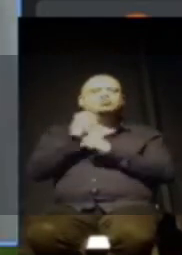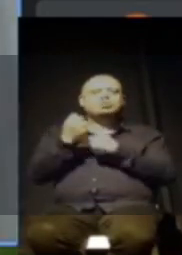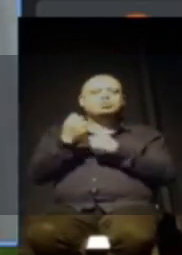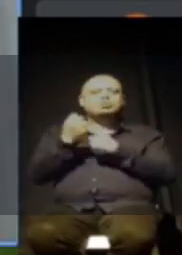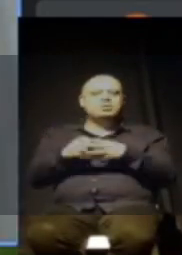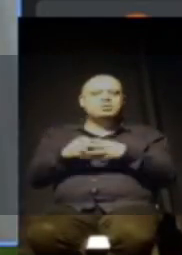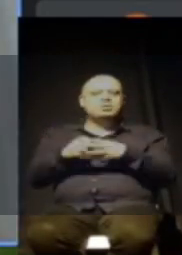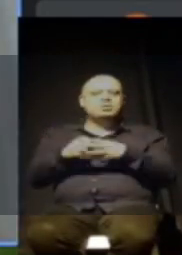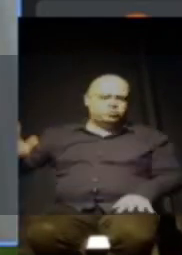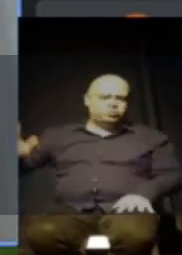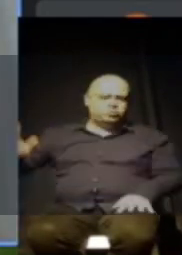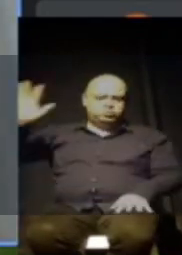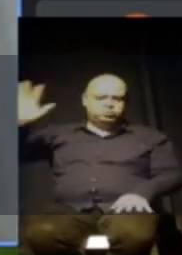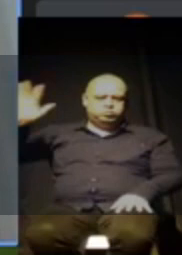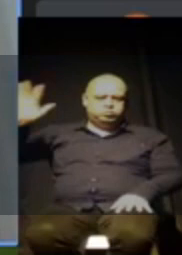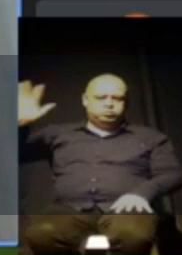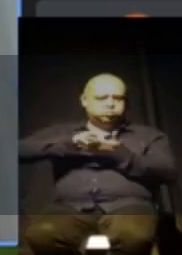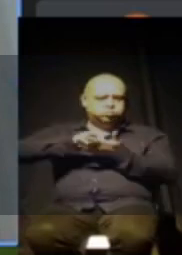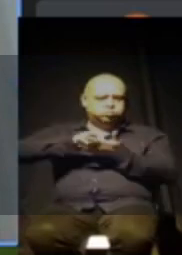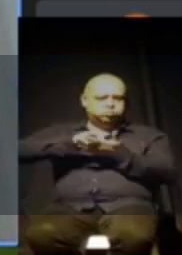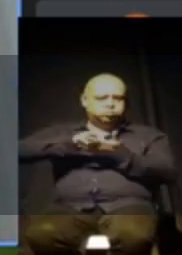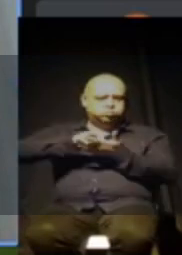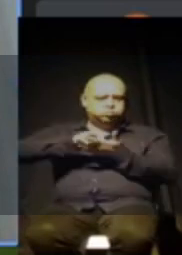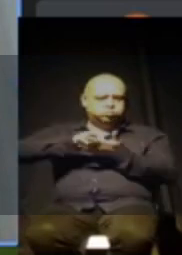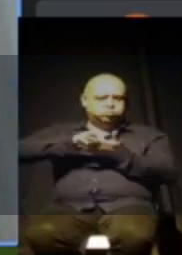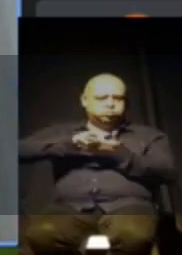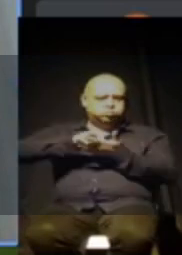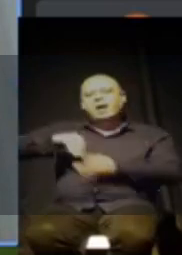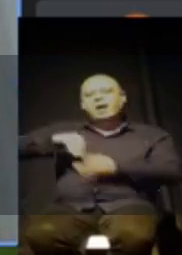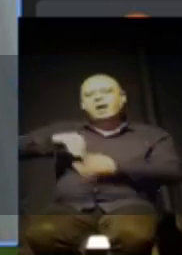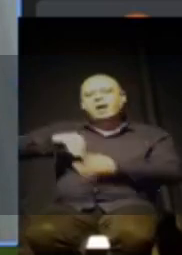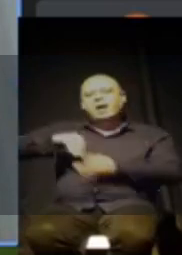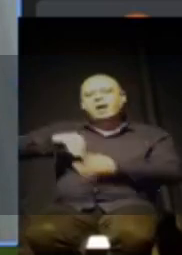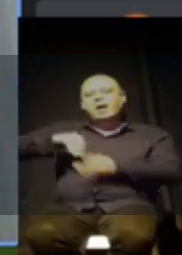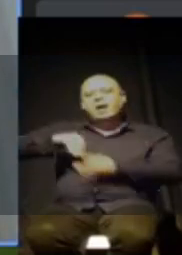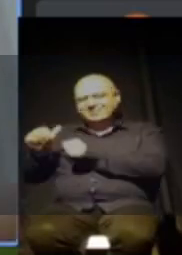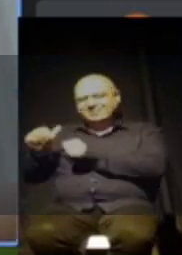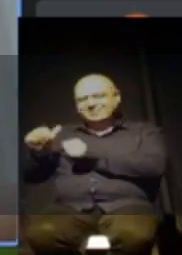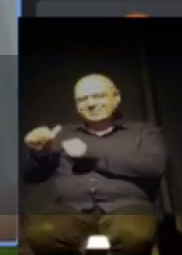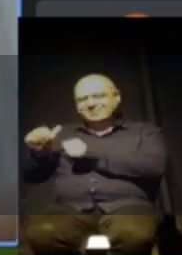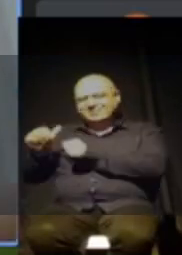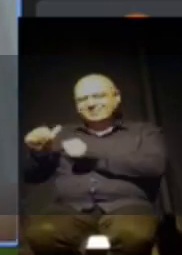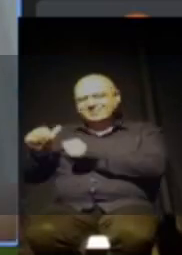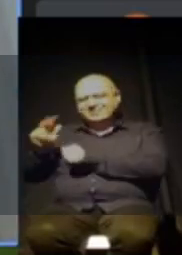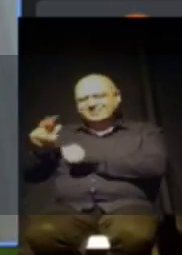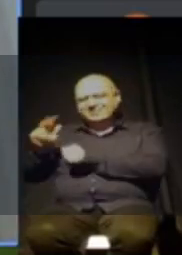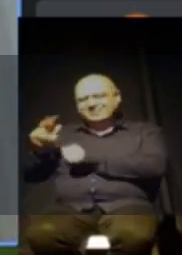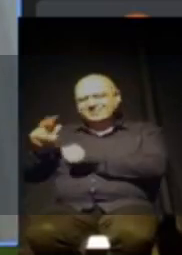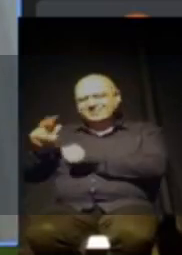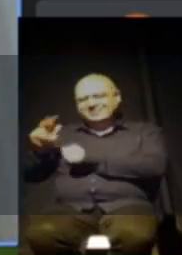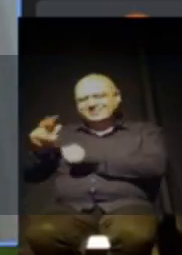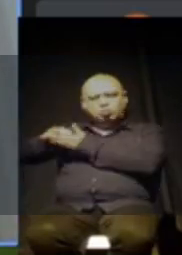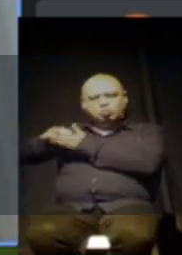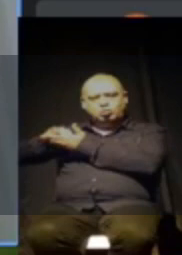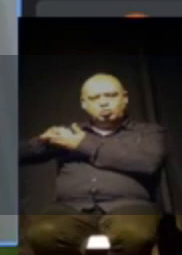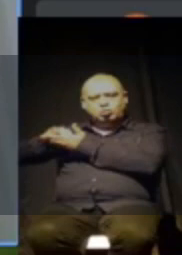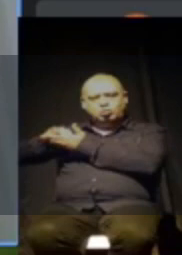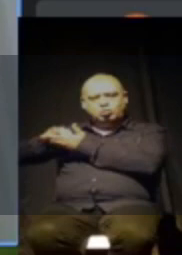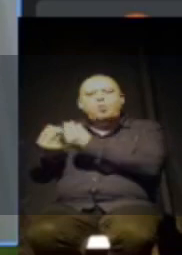las sociedades inicialmente asociadas a su geografía, como en el siglo XVII, o la pertenencia a una